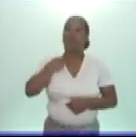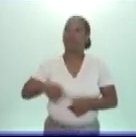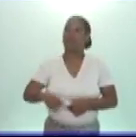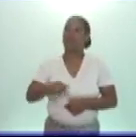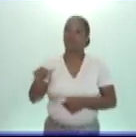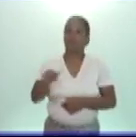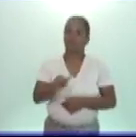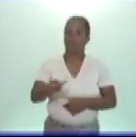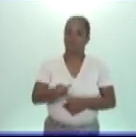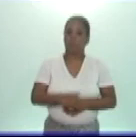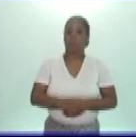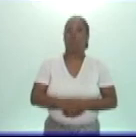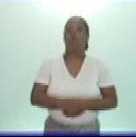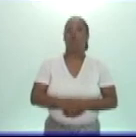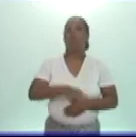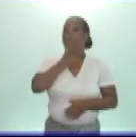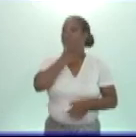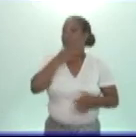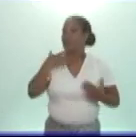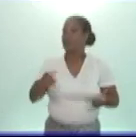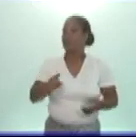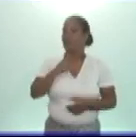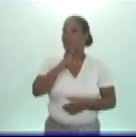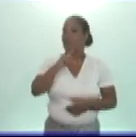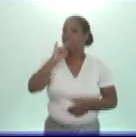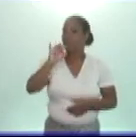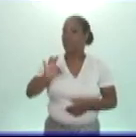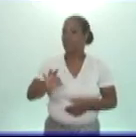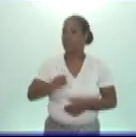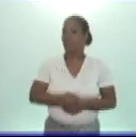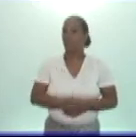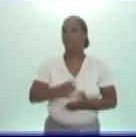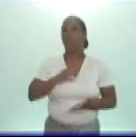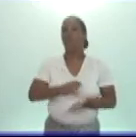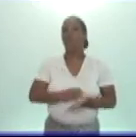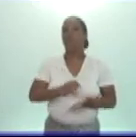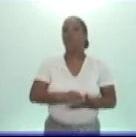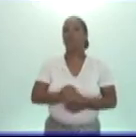también que es similar al 18, donde